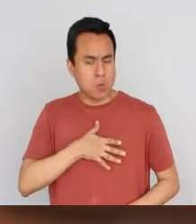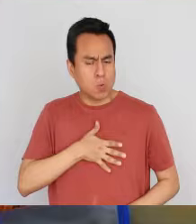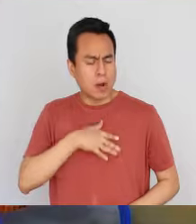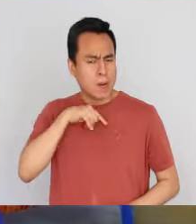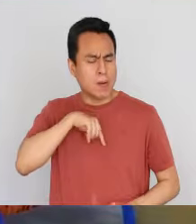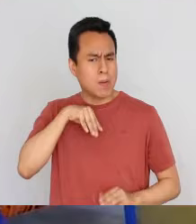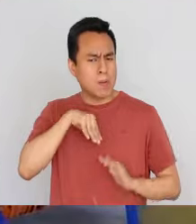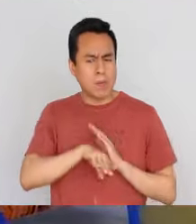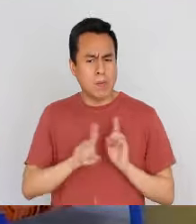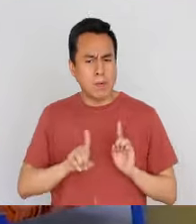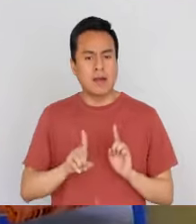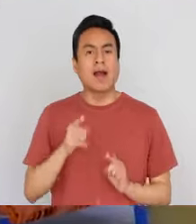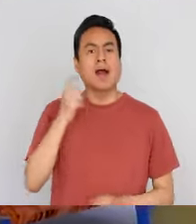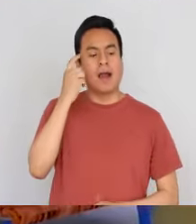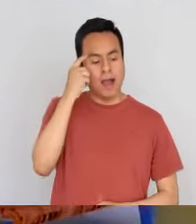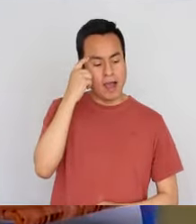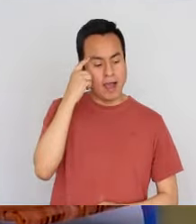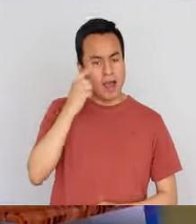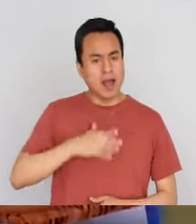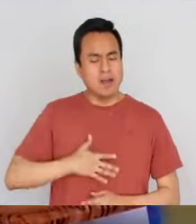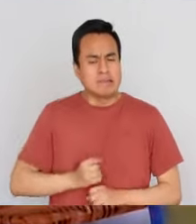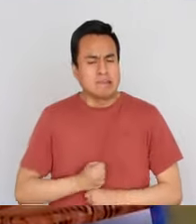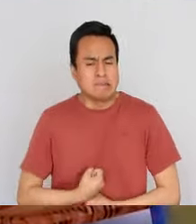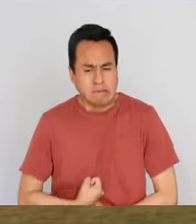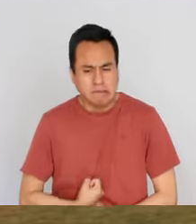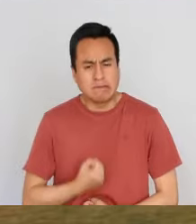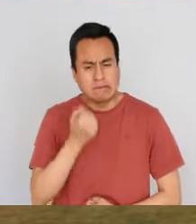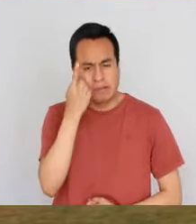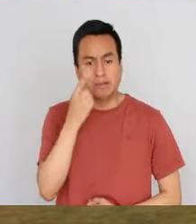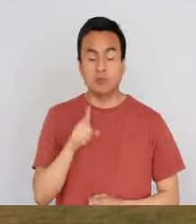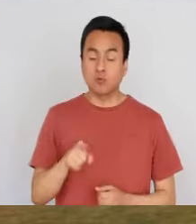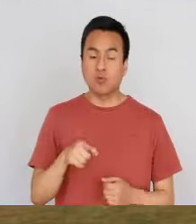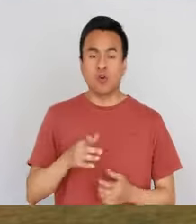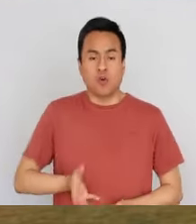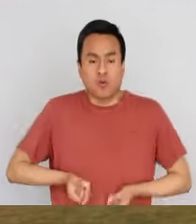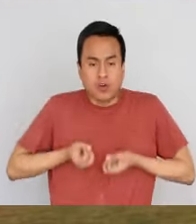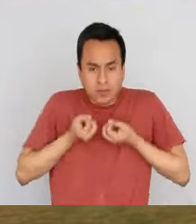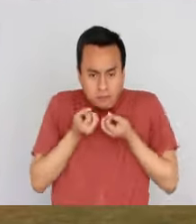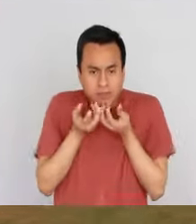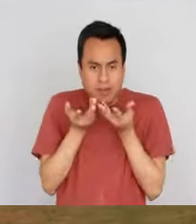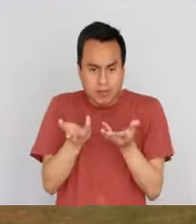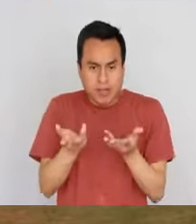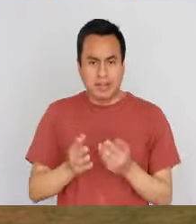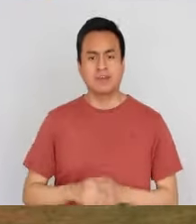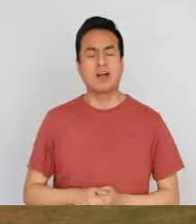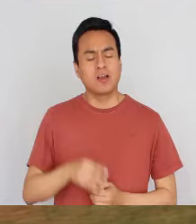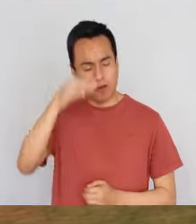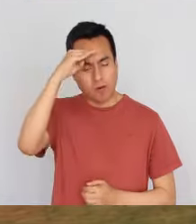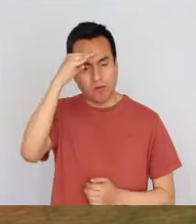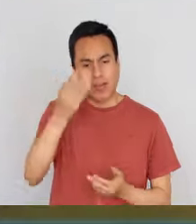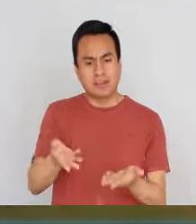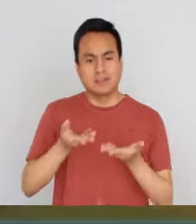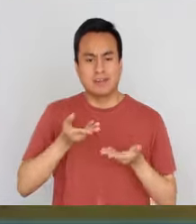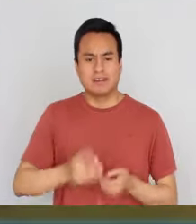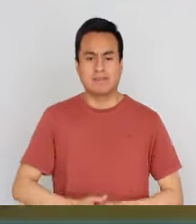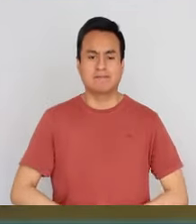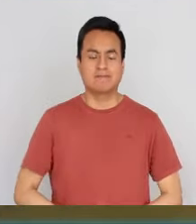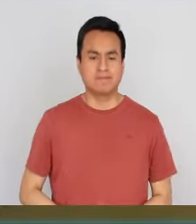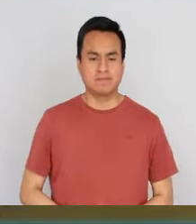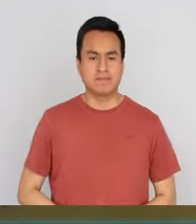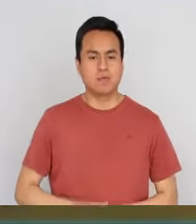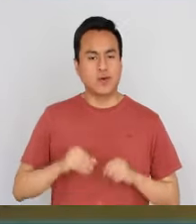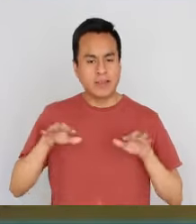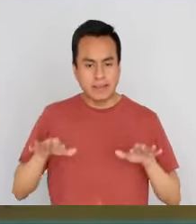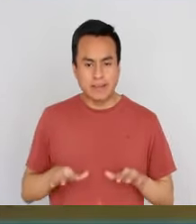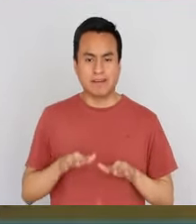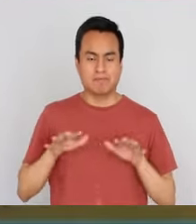dentro. Ah, por eso tengo un nudo en mi pancita. Saca fuera lo que sientes, con confianza.